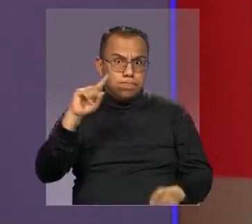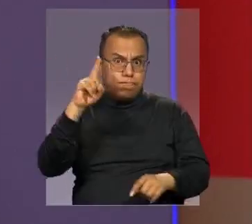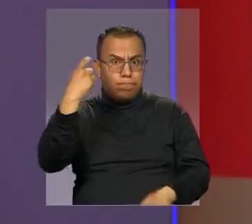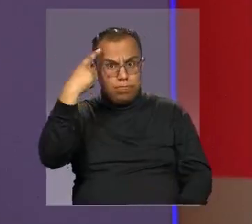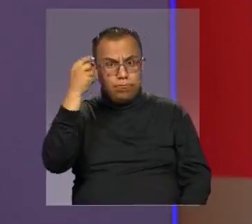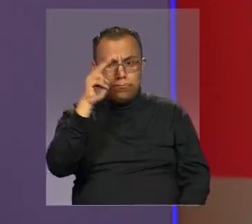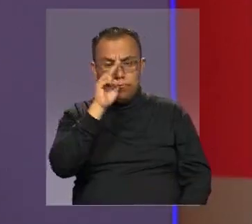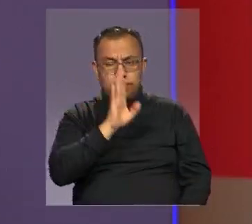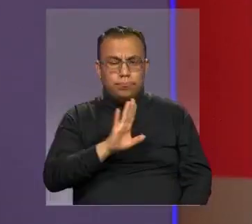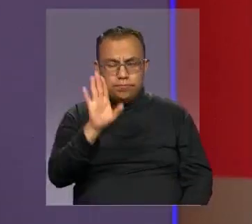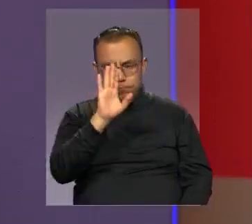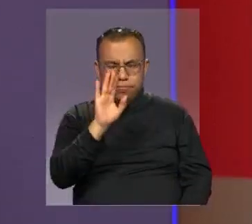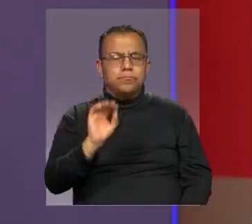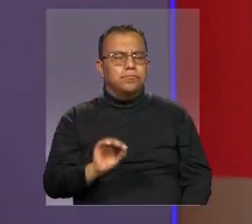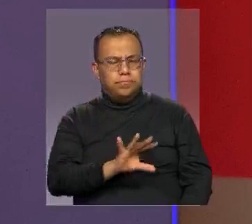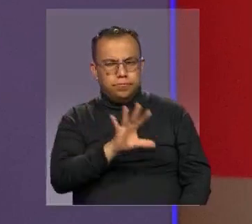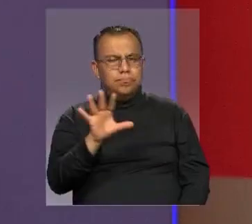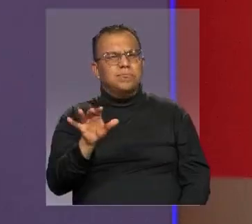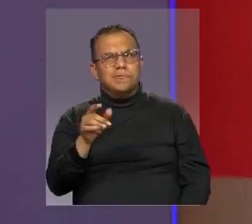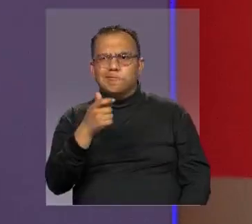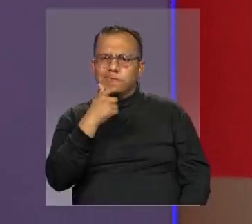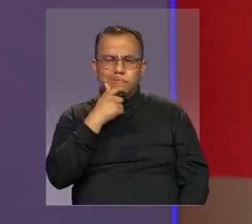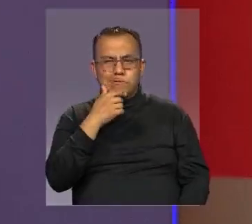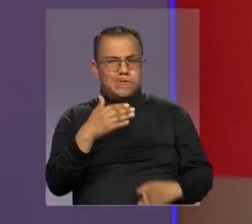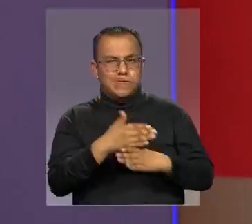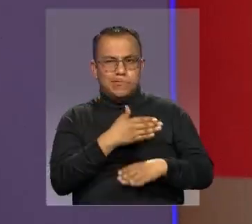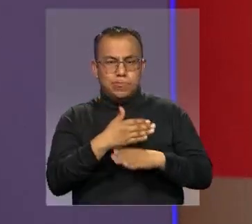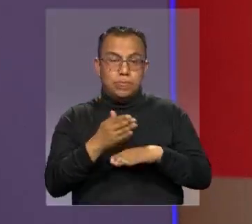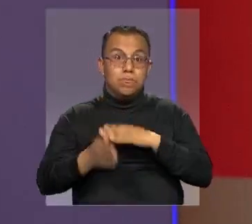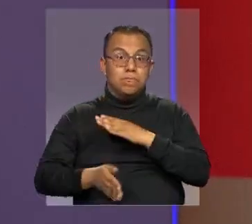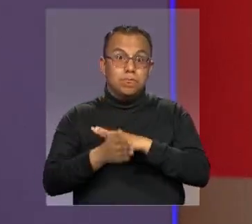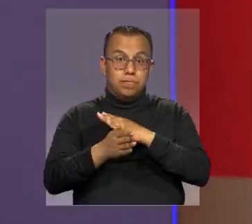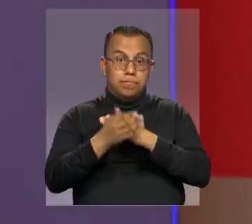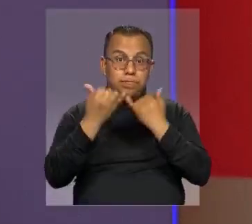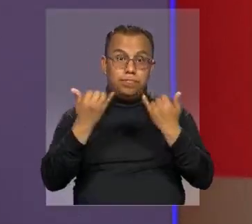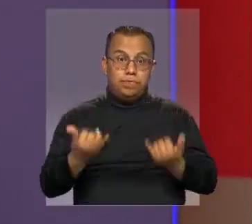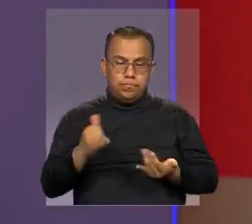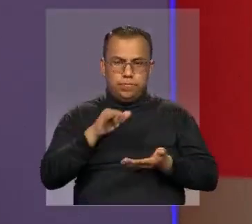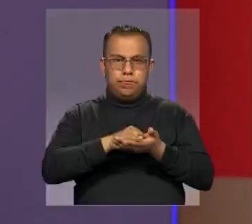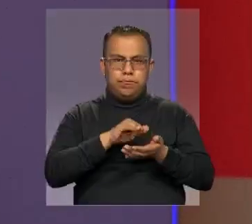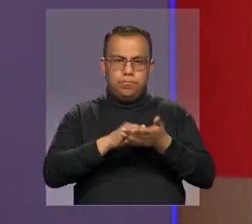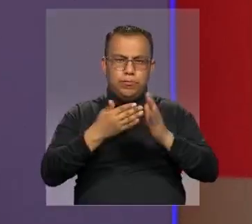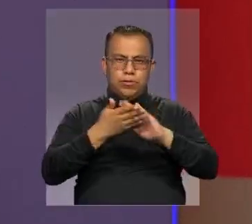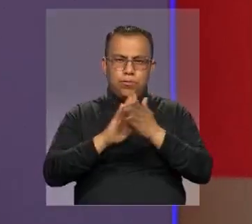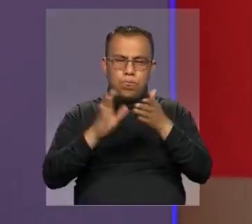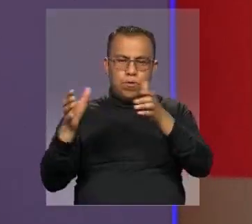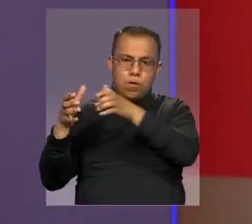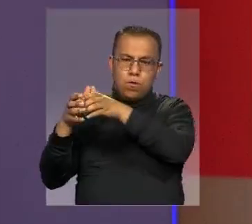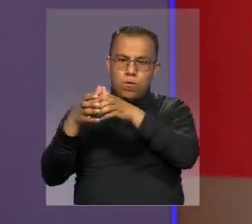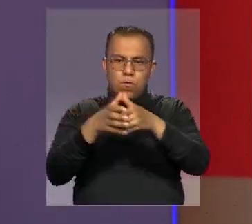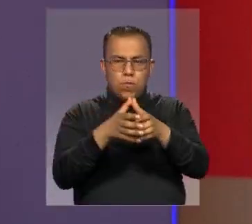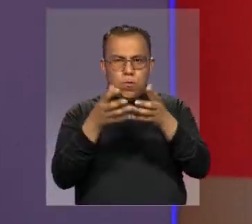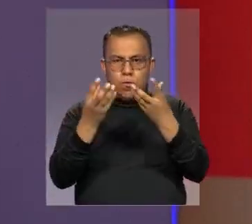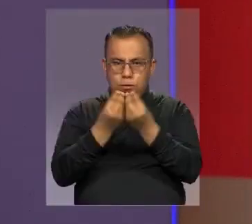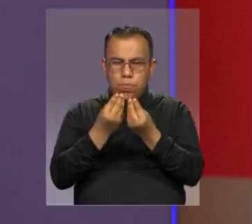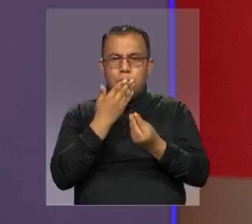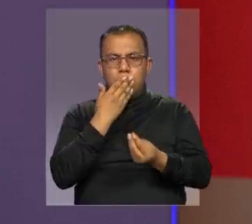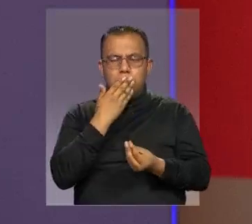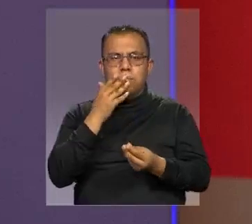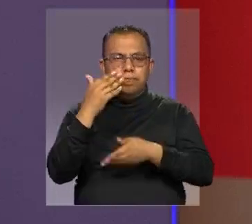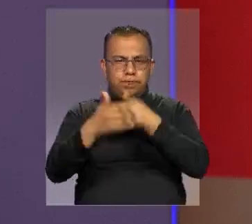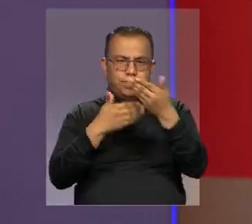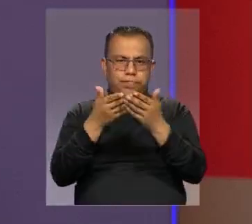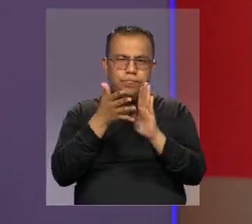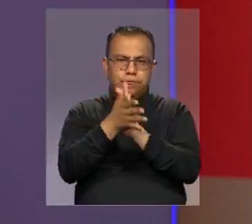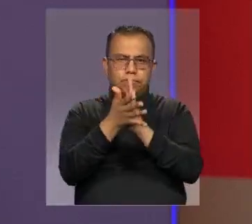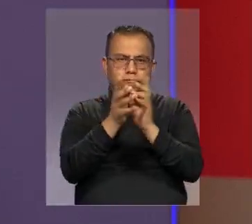gobierno nacional y que, por supuesto, han despertado polémica, y sigue llegando también la minga indígena a la capital. Pero pues dejemos que el desarrollo